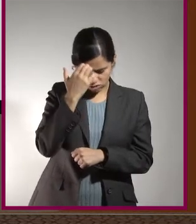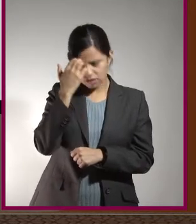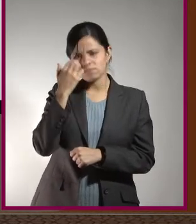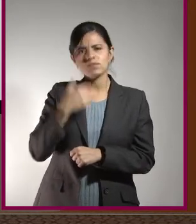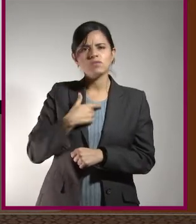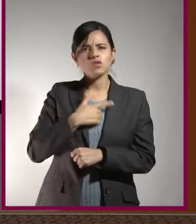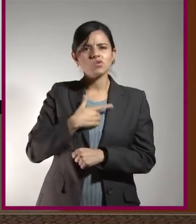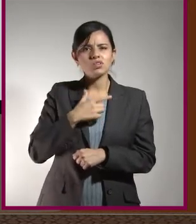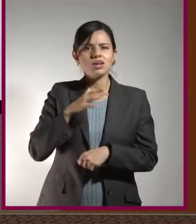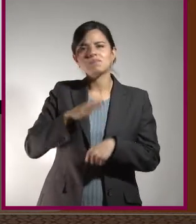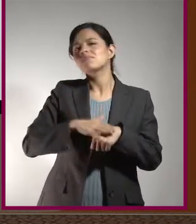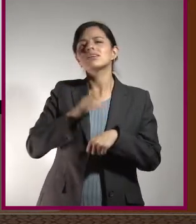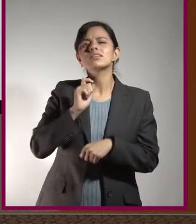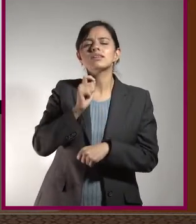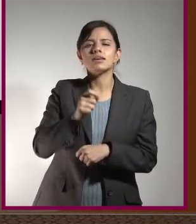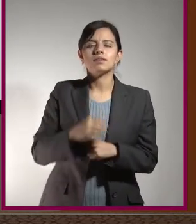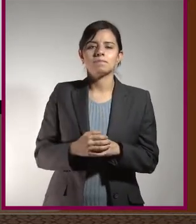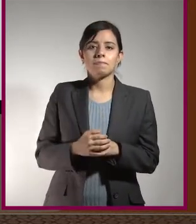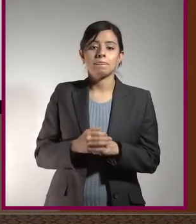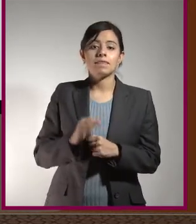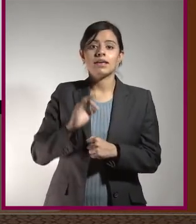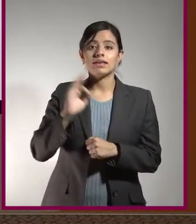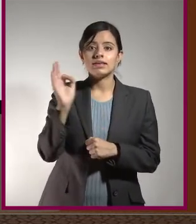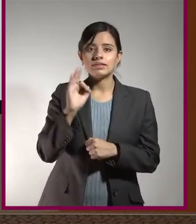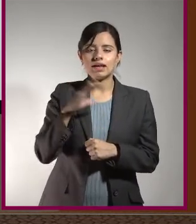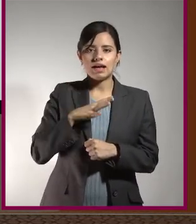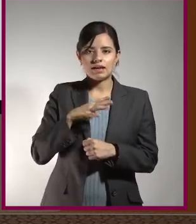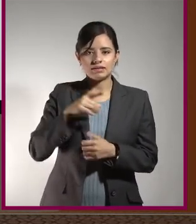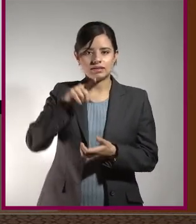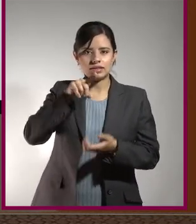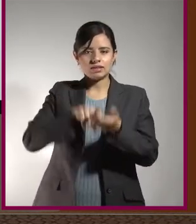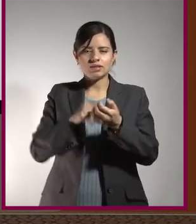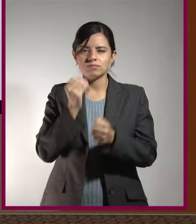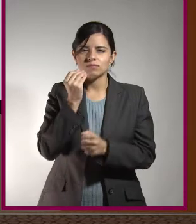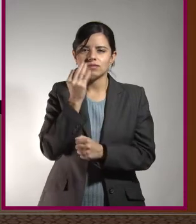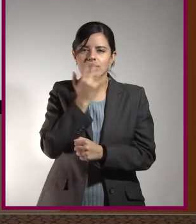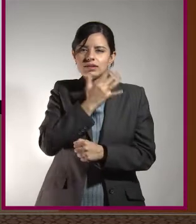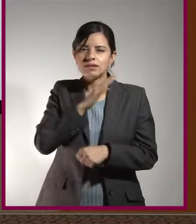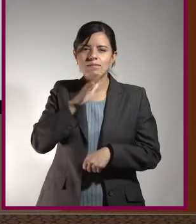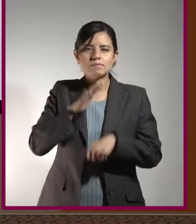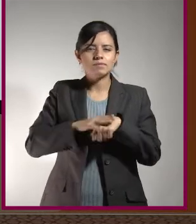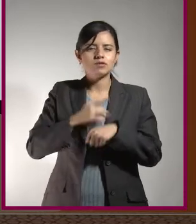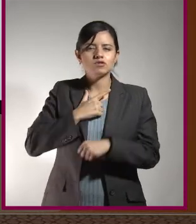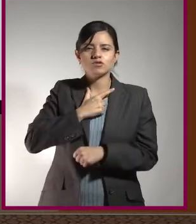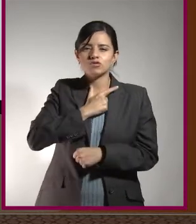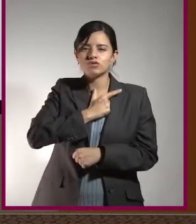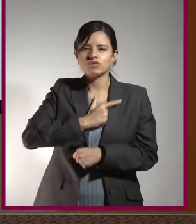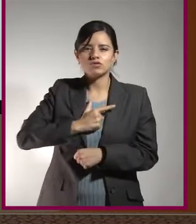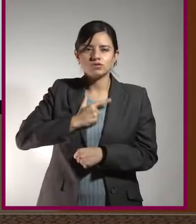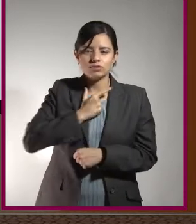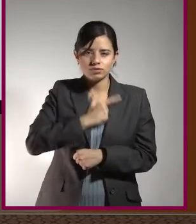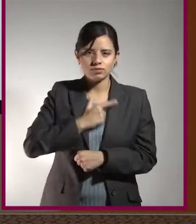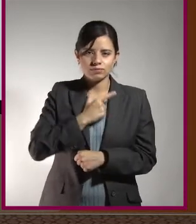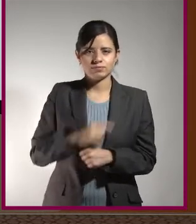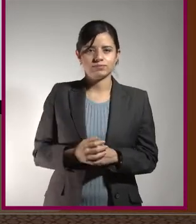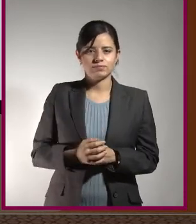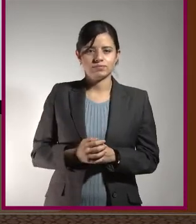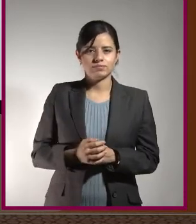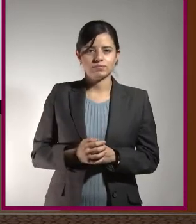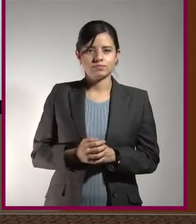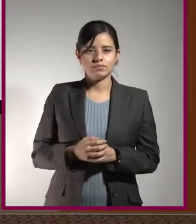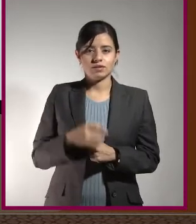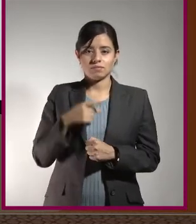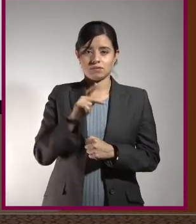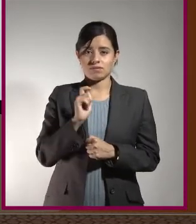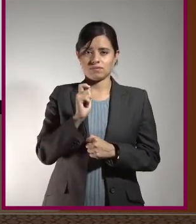mismos, realmente qué es lo que más nos gusta, y encontraríamos hasta fuentes más profundas de placer que nos dan una sensación más gozosa,